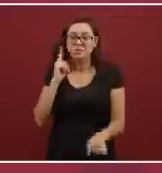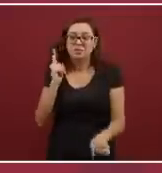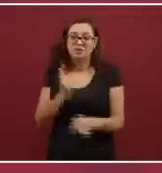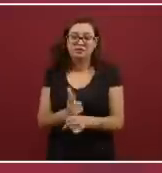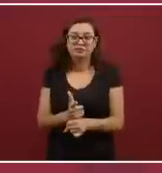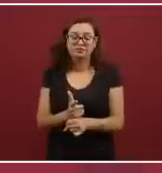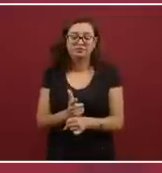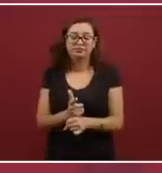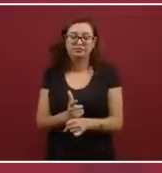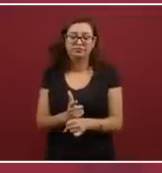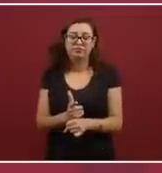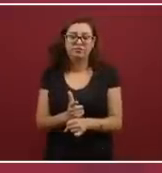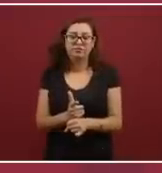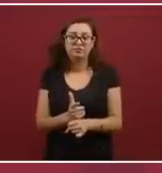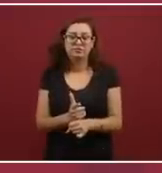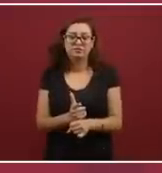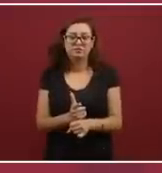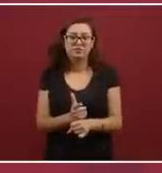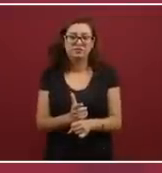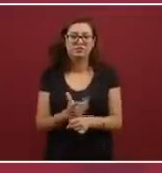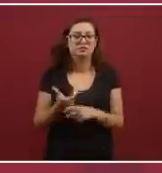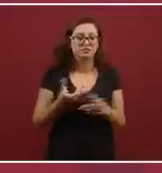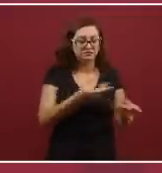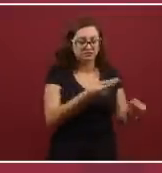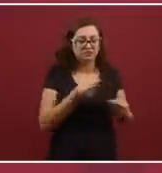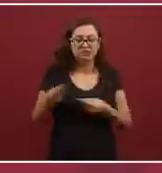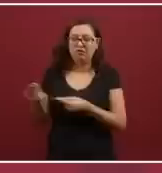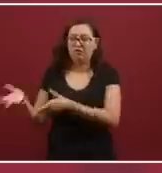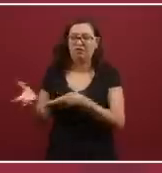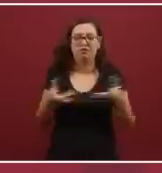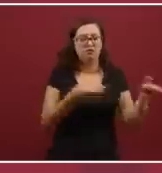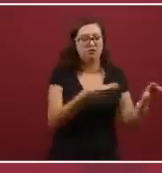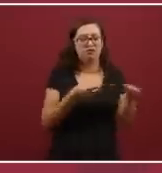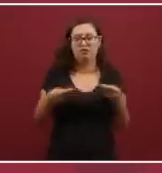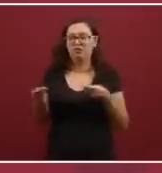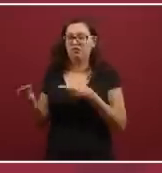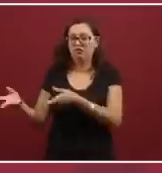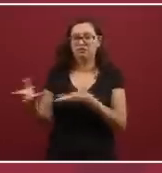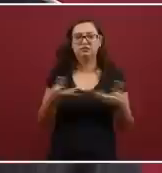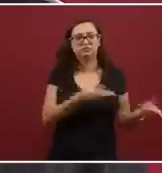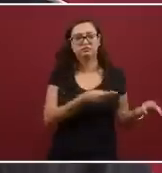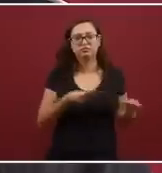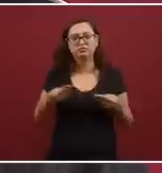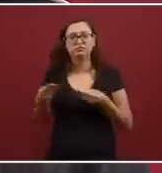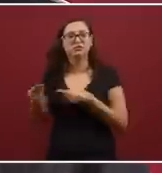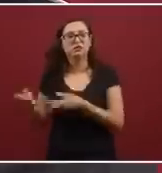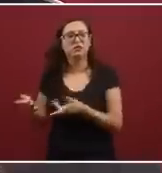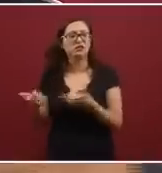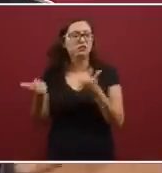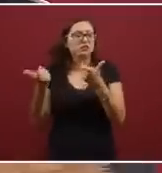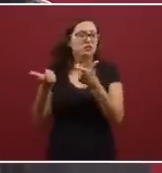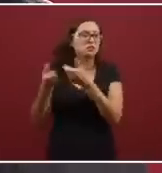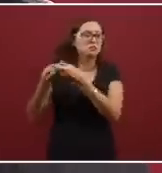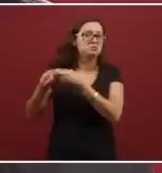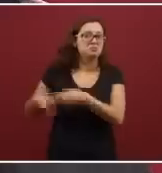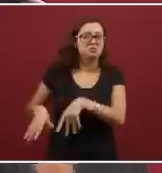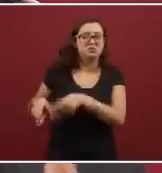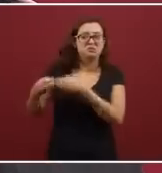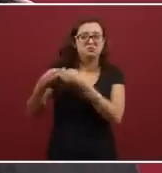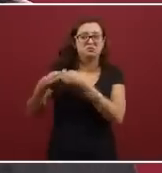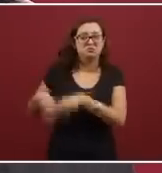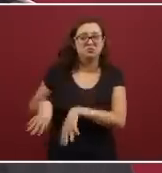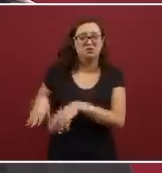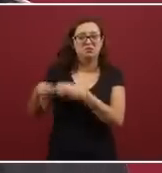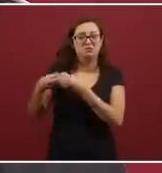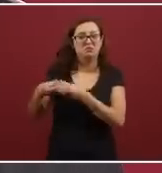que con este mecanismo de intermediación la mayor parte del dinero se quedaba en